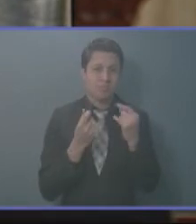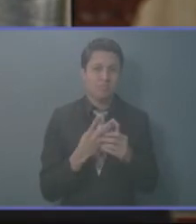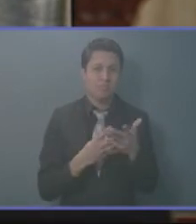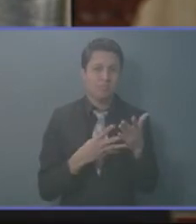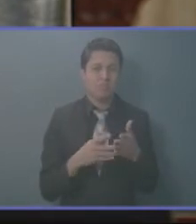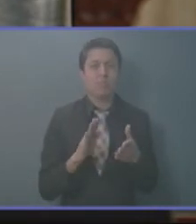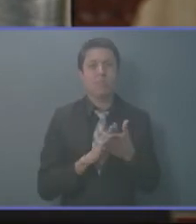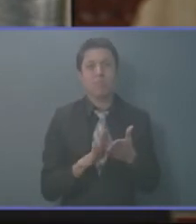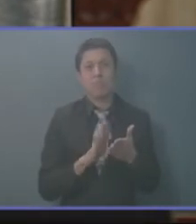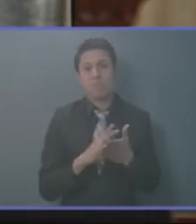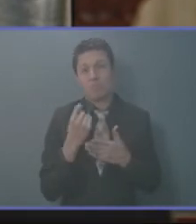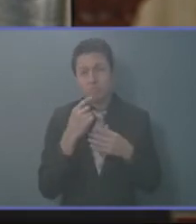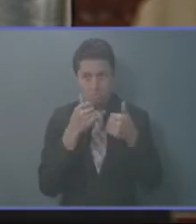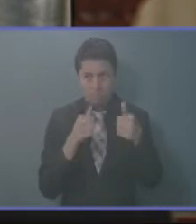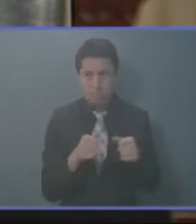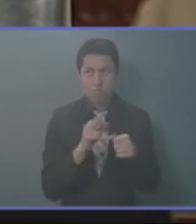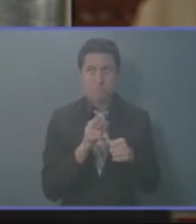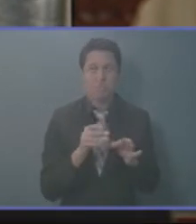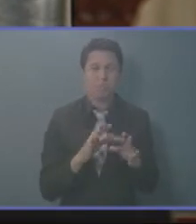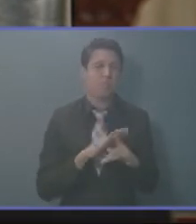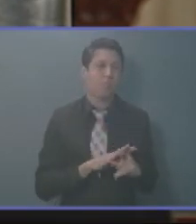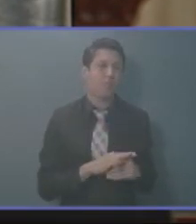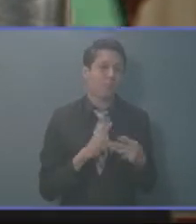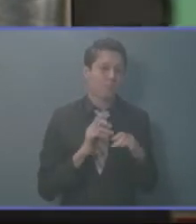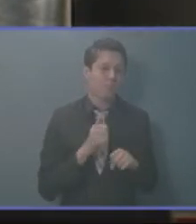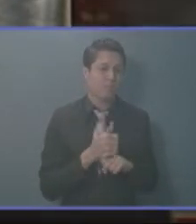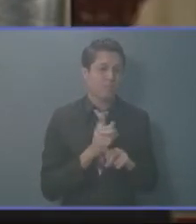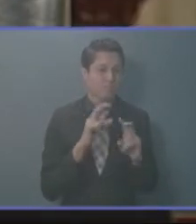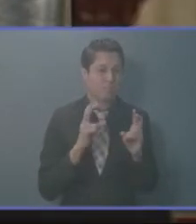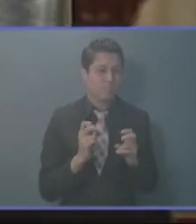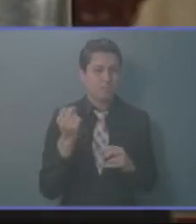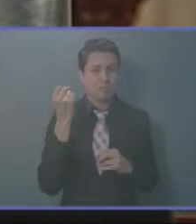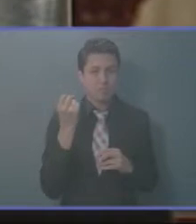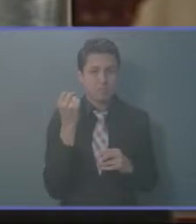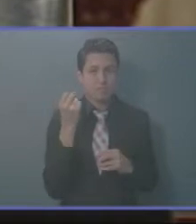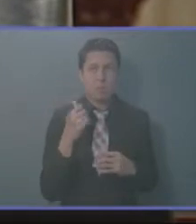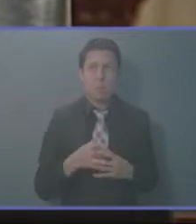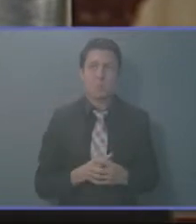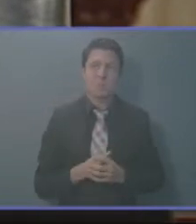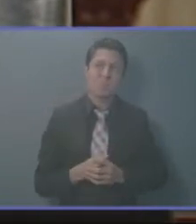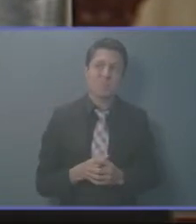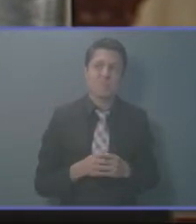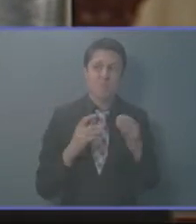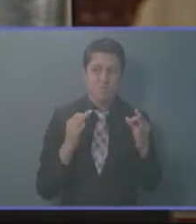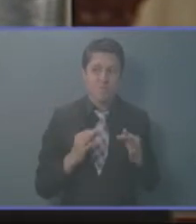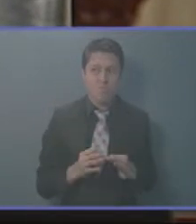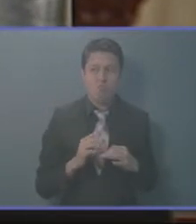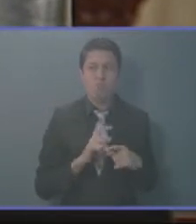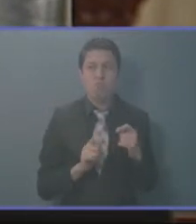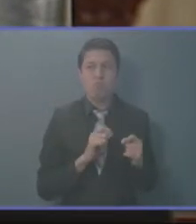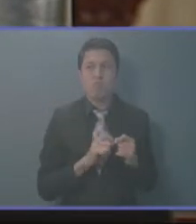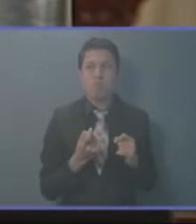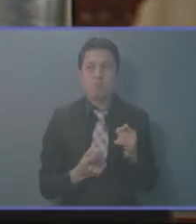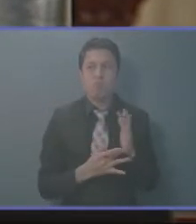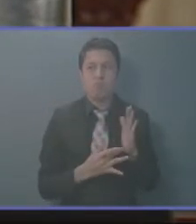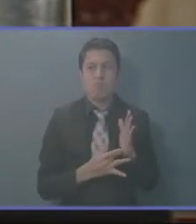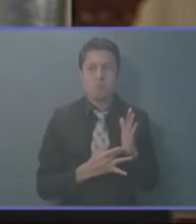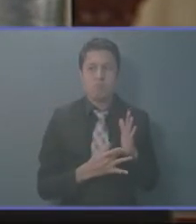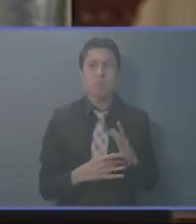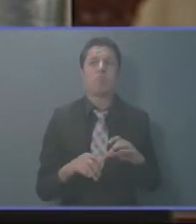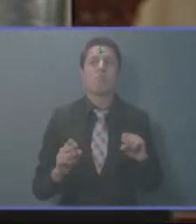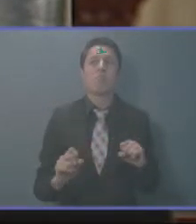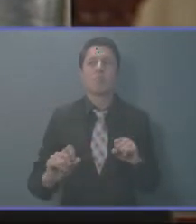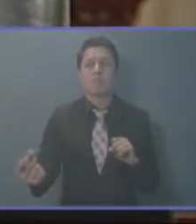recursos financieros aprobados para la misma, conforme a las prioridades que de manera certera, técnica e inequívoca se